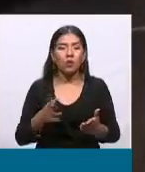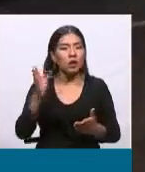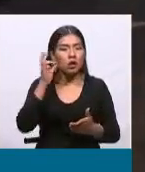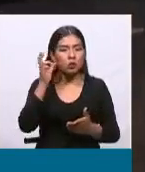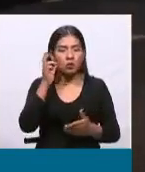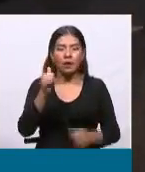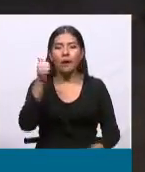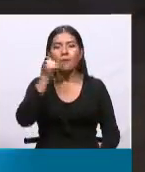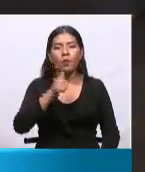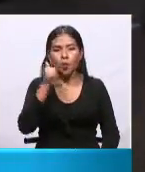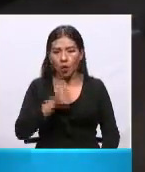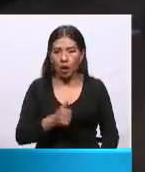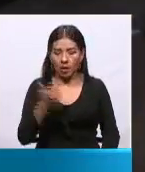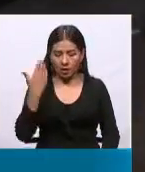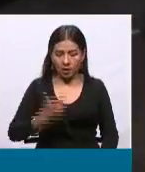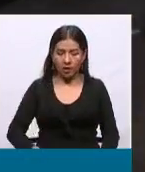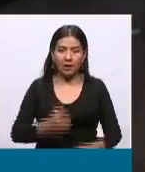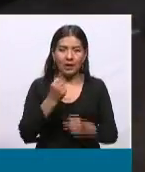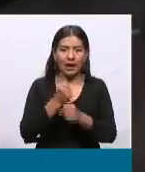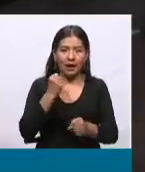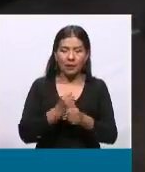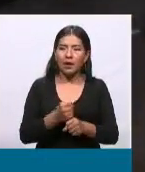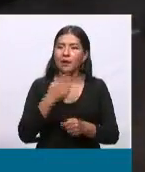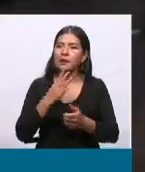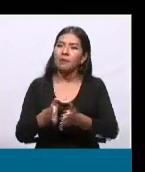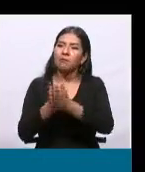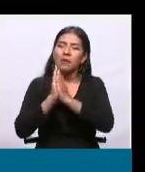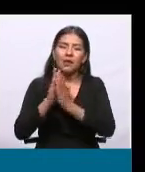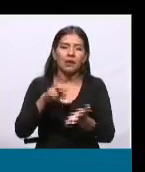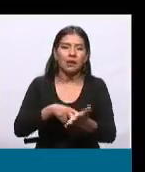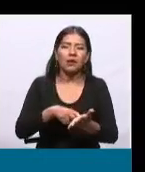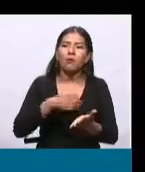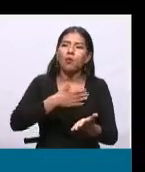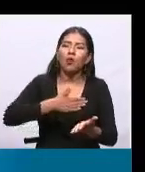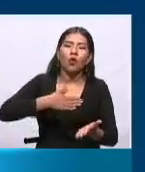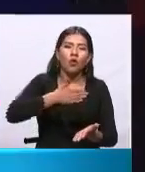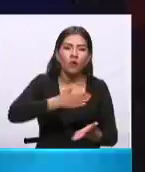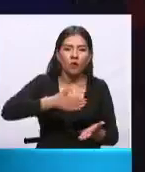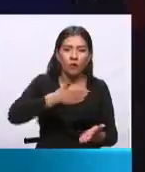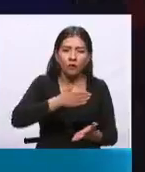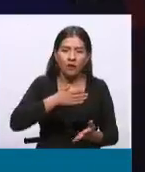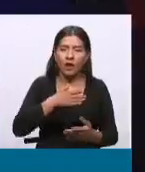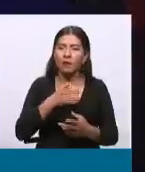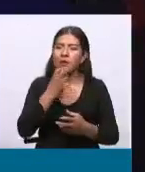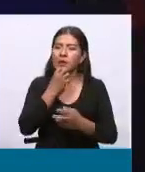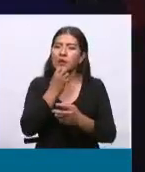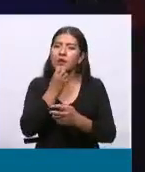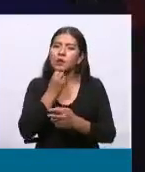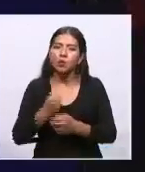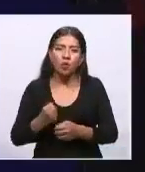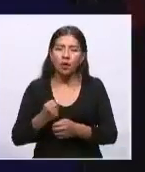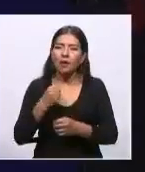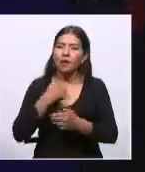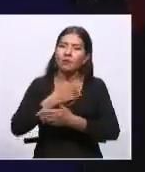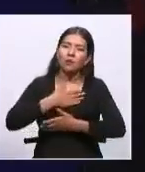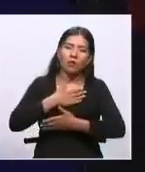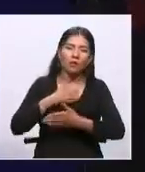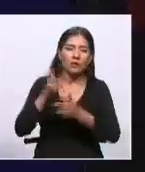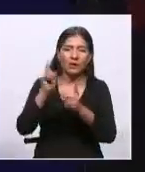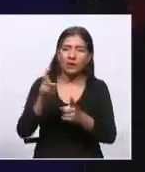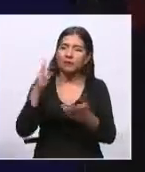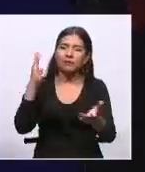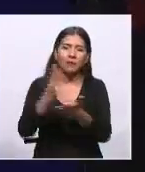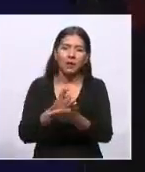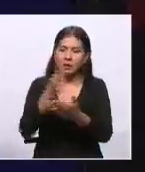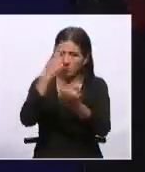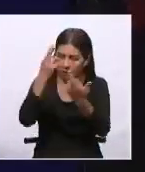a una mujer trabajadora implorar al gobernador de su departamento que por favor